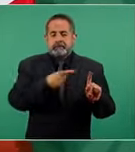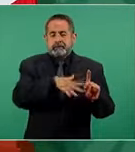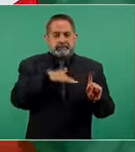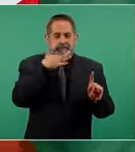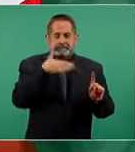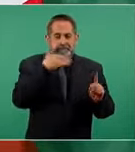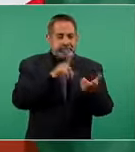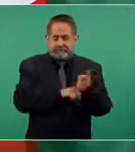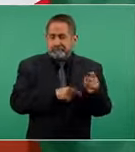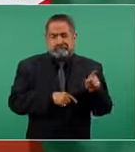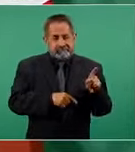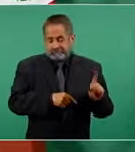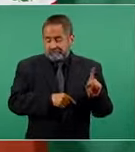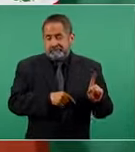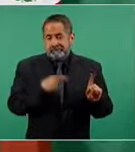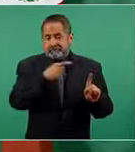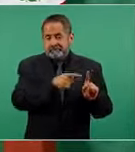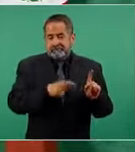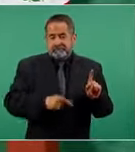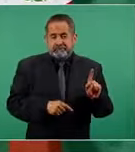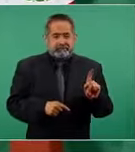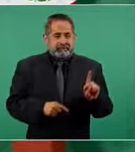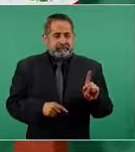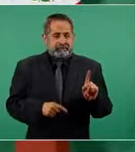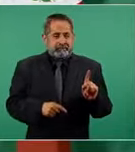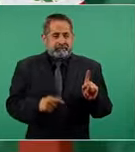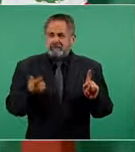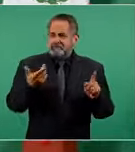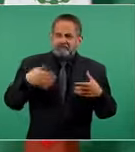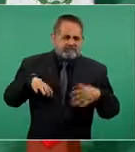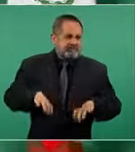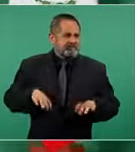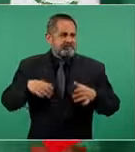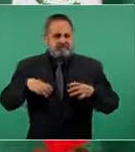ilícito o de riqueza